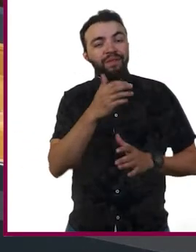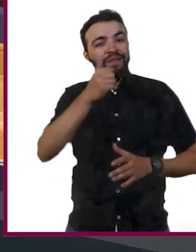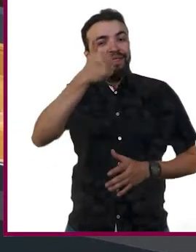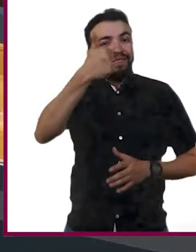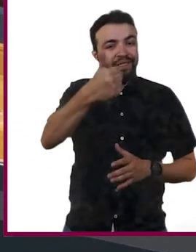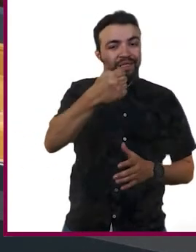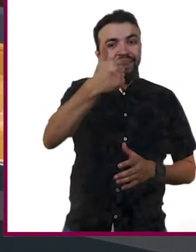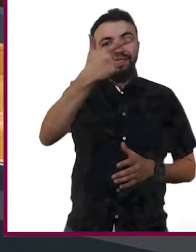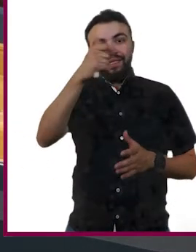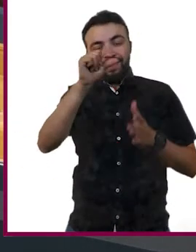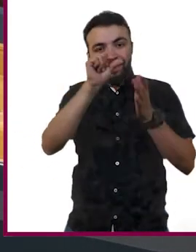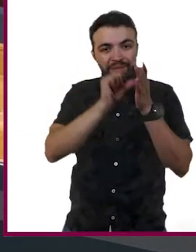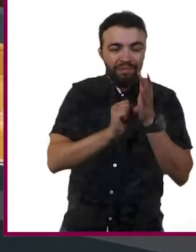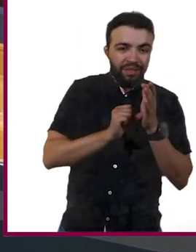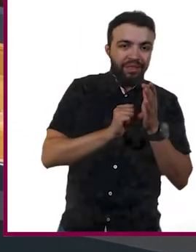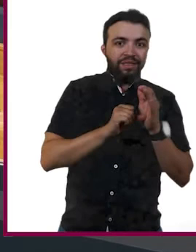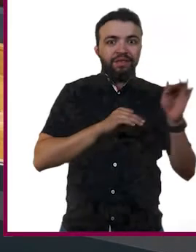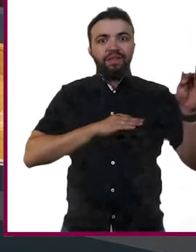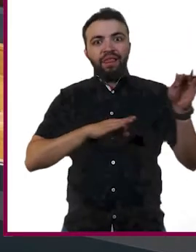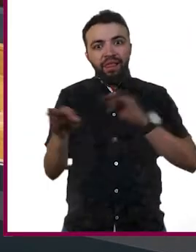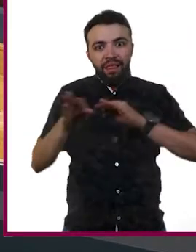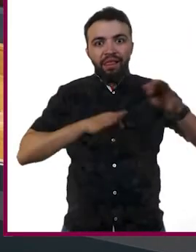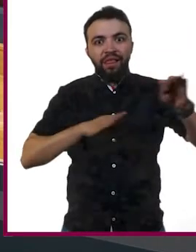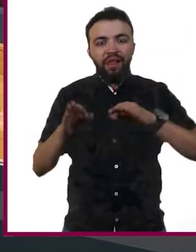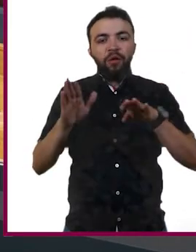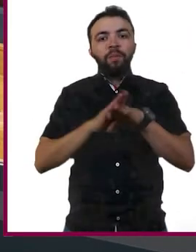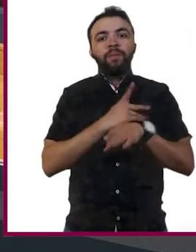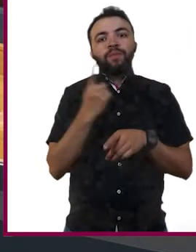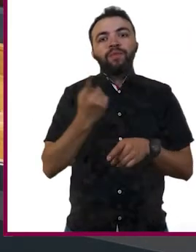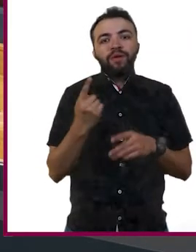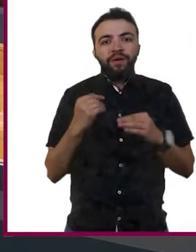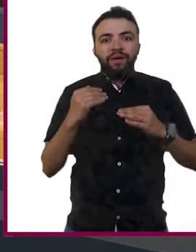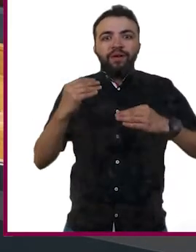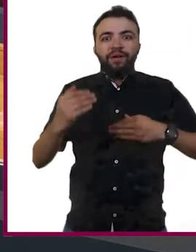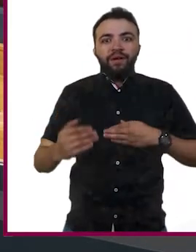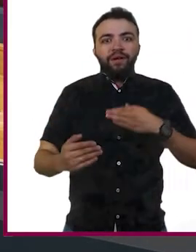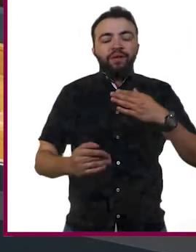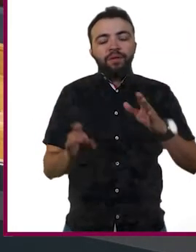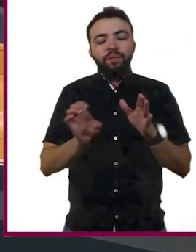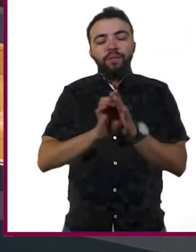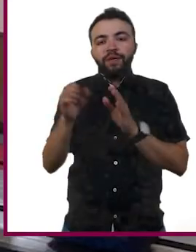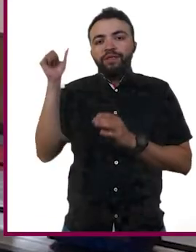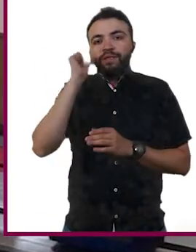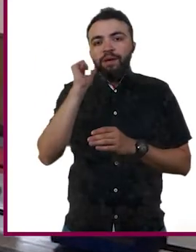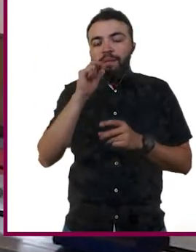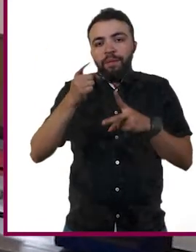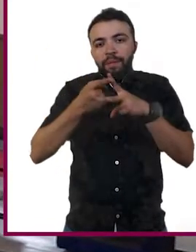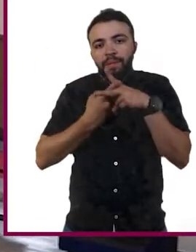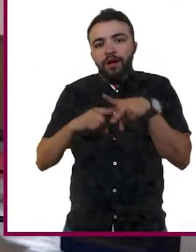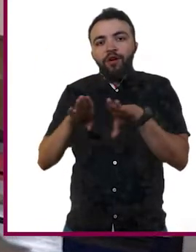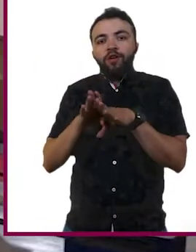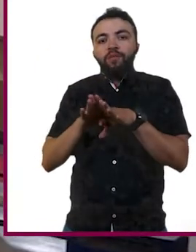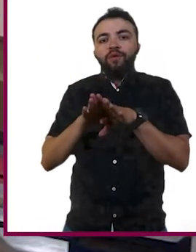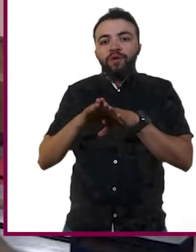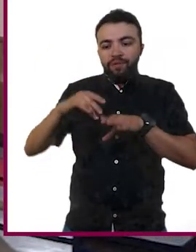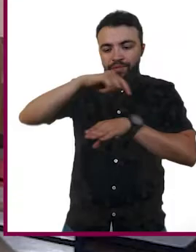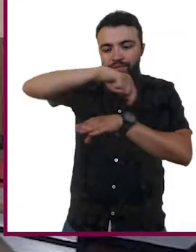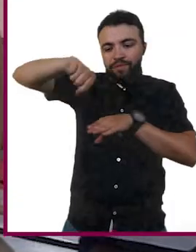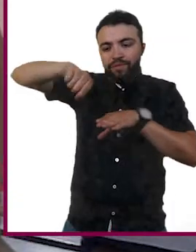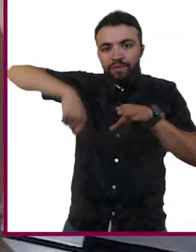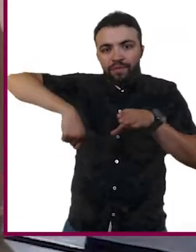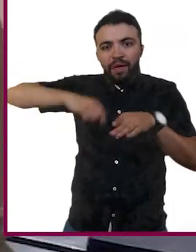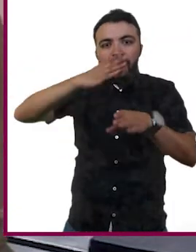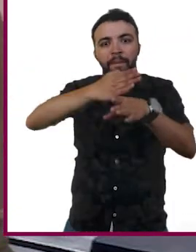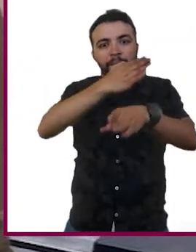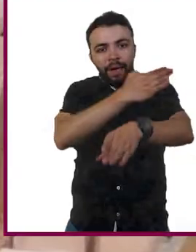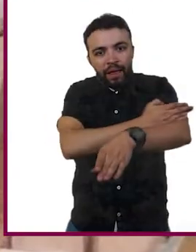bastante, sí es bastante, porque hay que hacerlo con procesos, ¿no? Primero haces el corte de madera, luego haces los